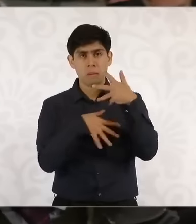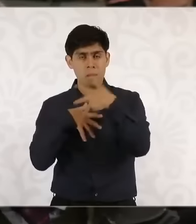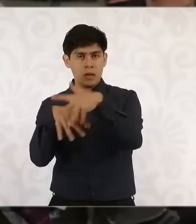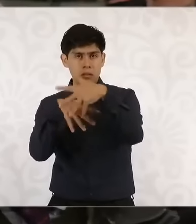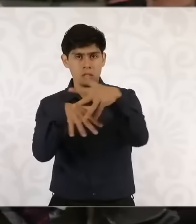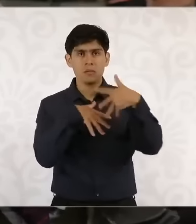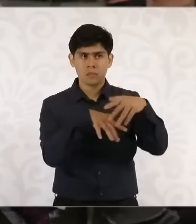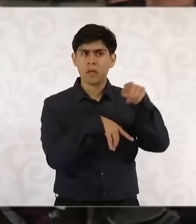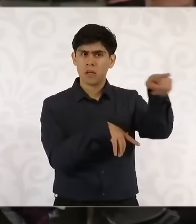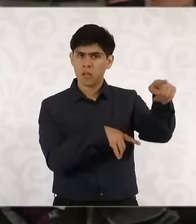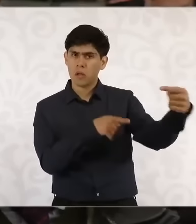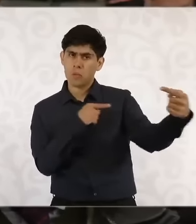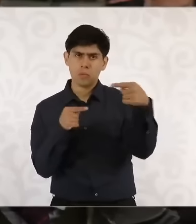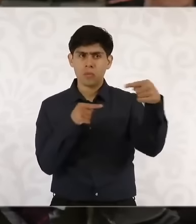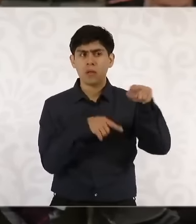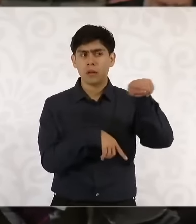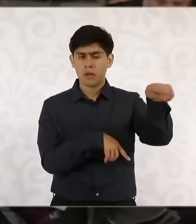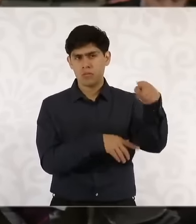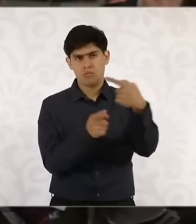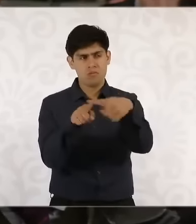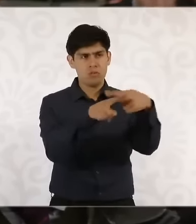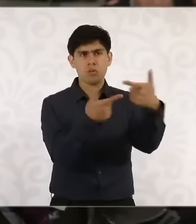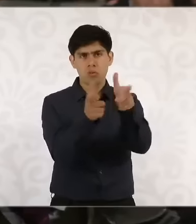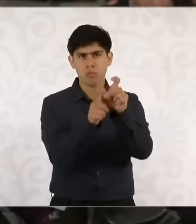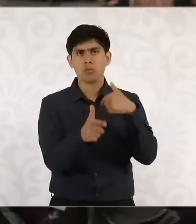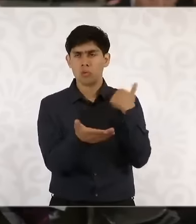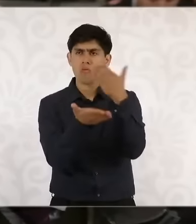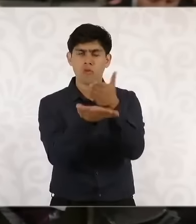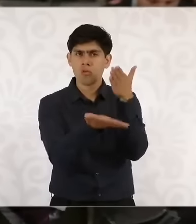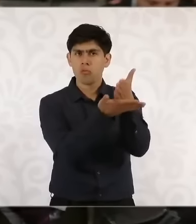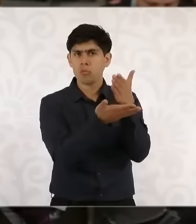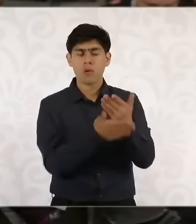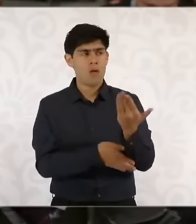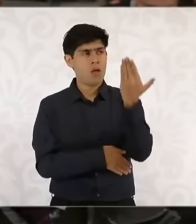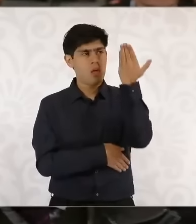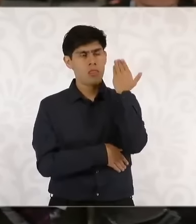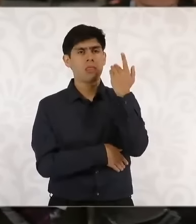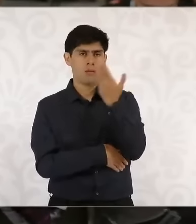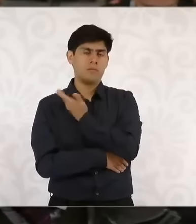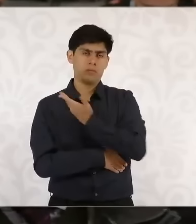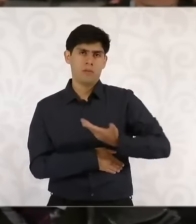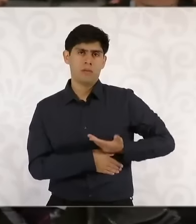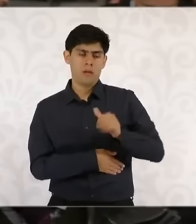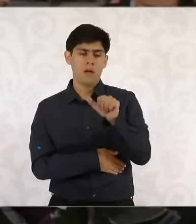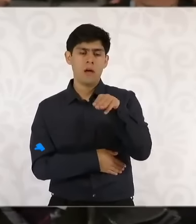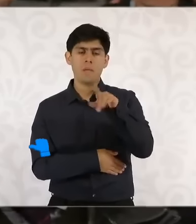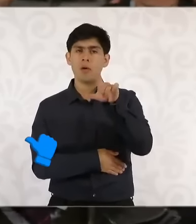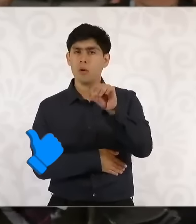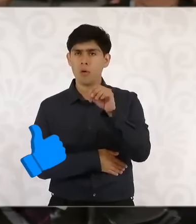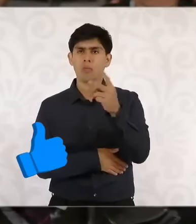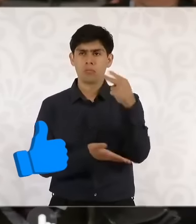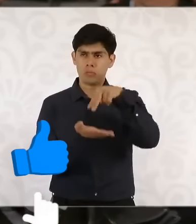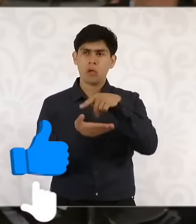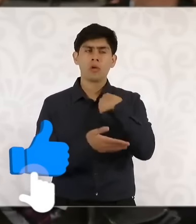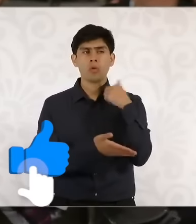la oposición y diferentes grupos civiles desde que estaba el presidente Andrés Manuel López Obrador.